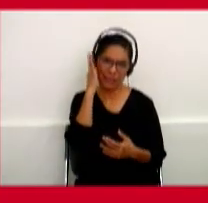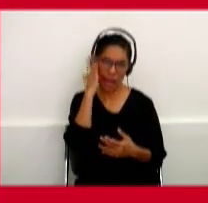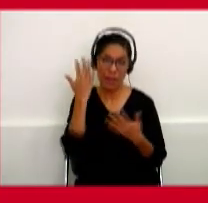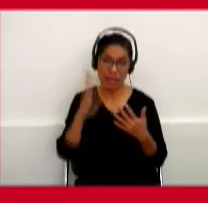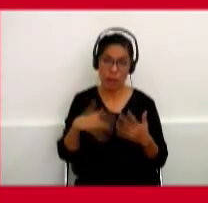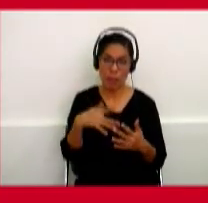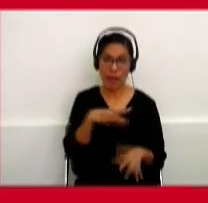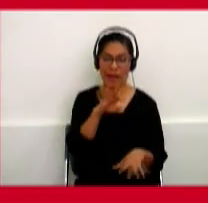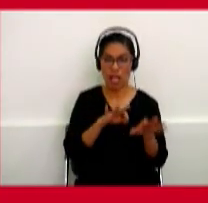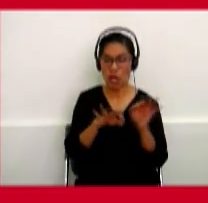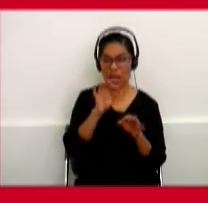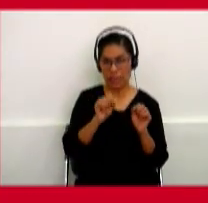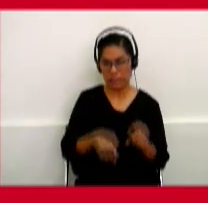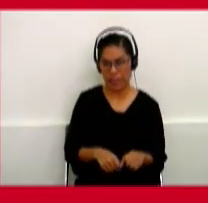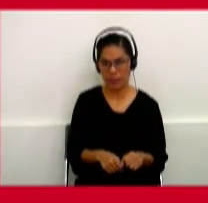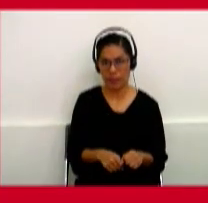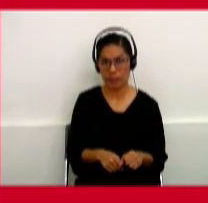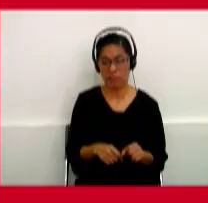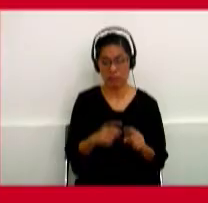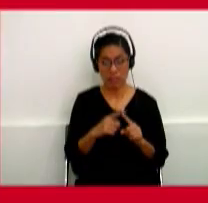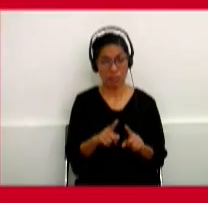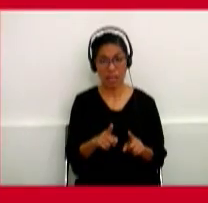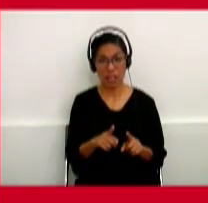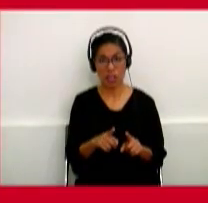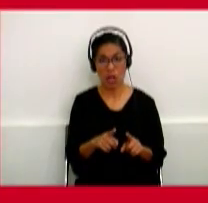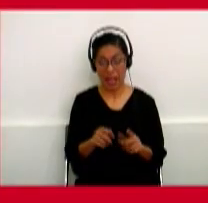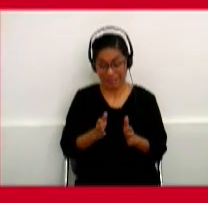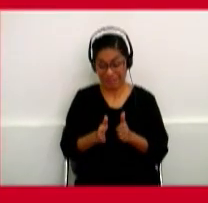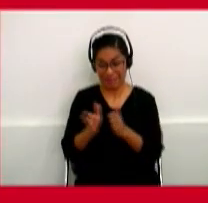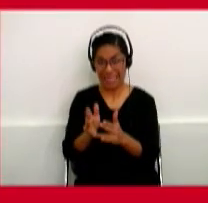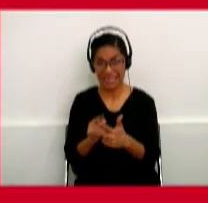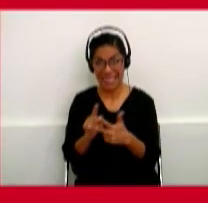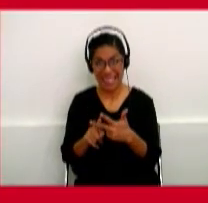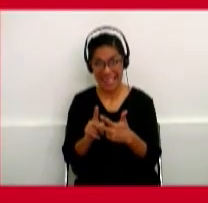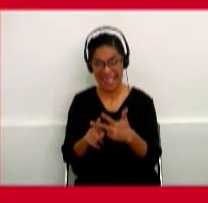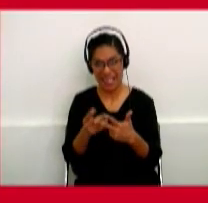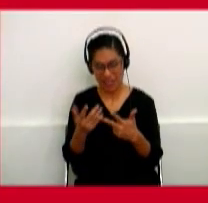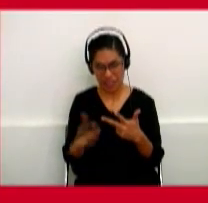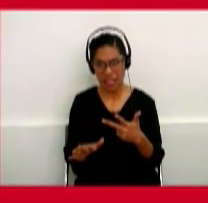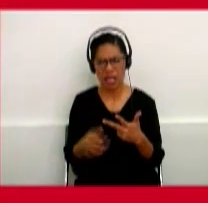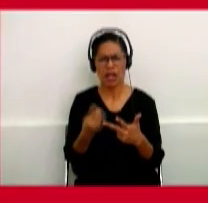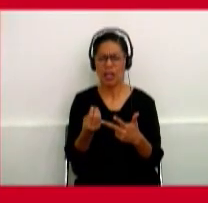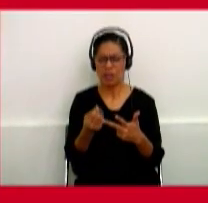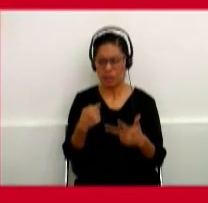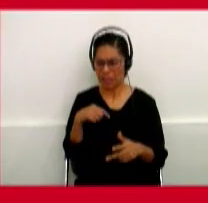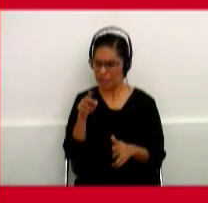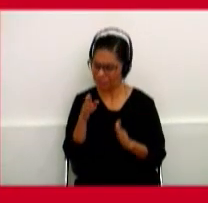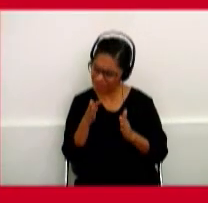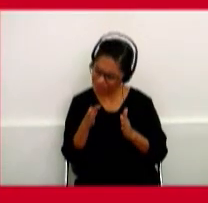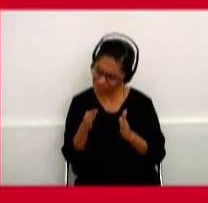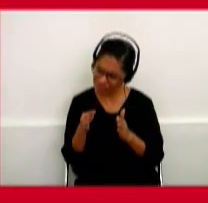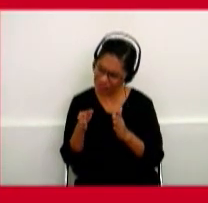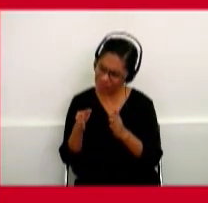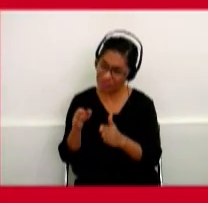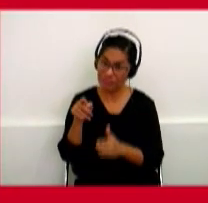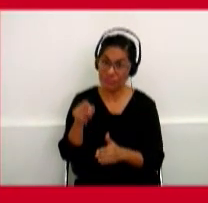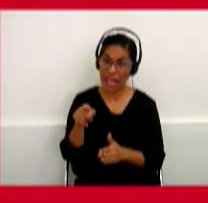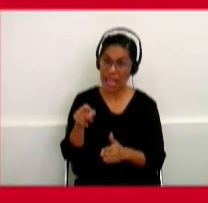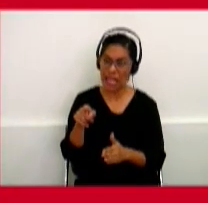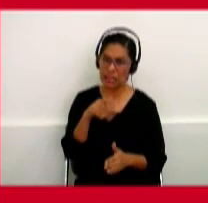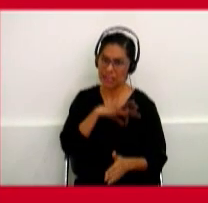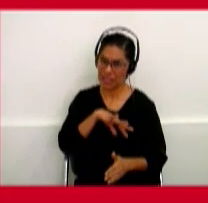activos. Y finalmente, y esto es un punto que nos enfocamos más, lo tomamos porque notamos que es un área donde hay